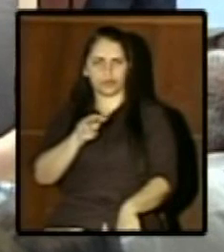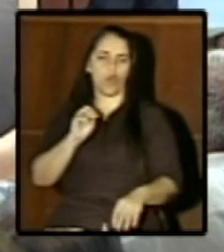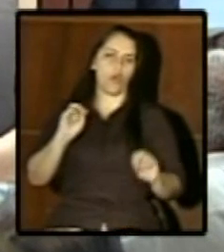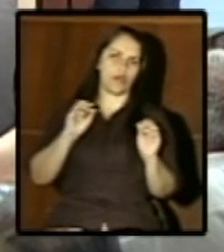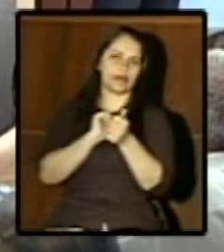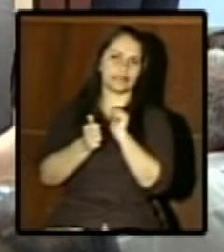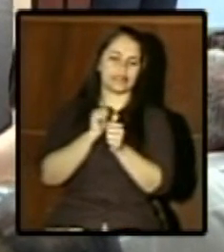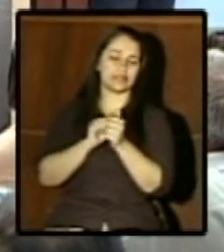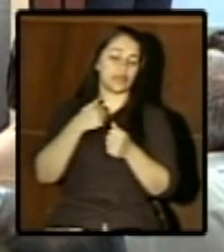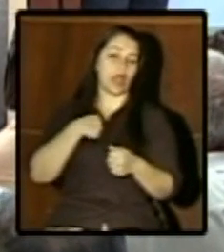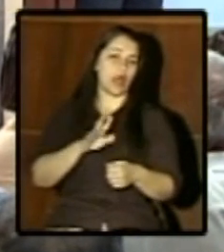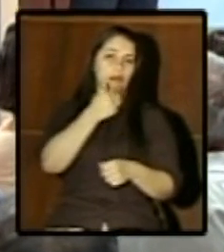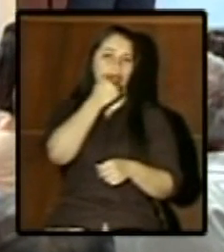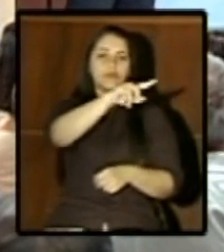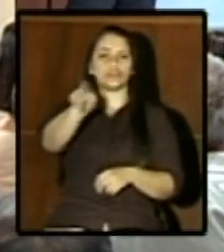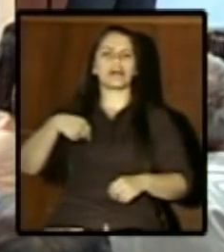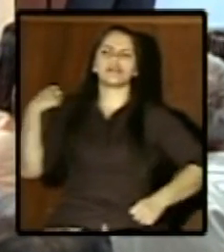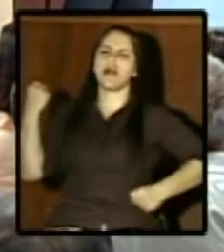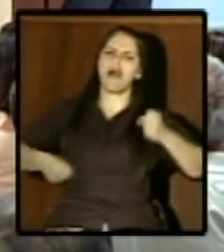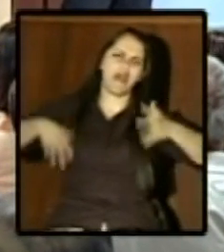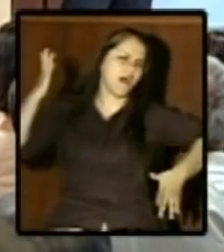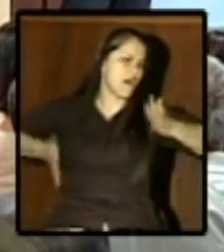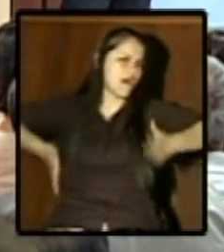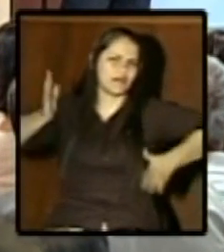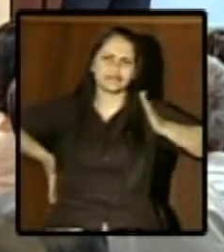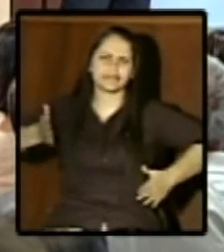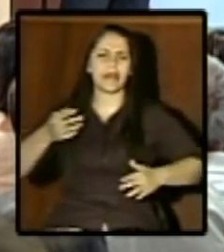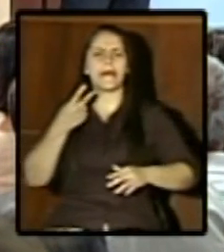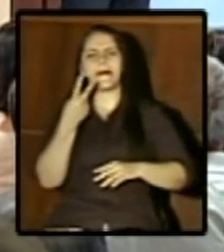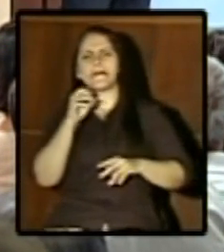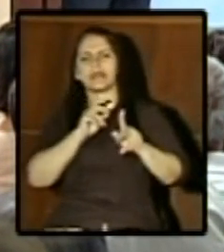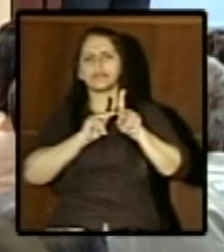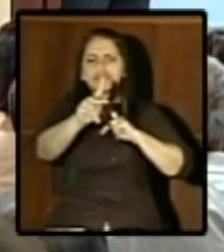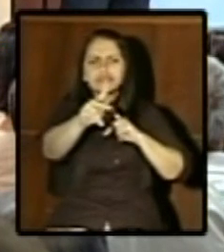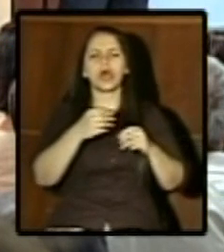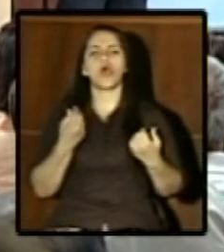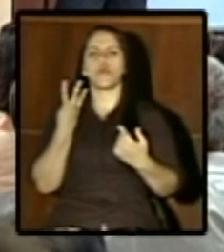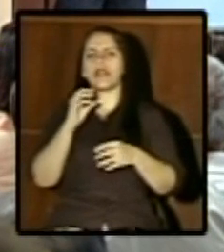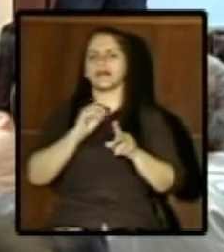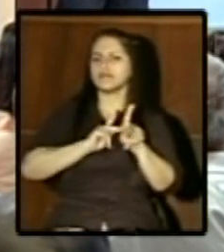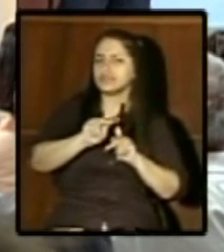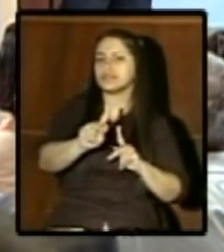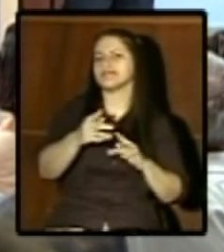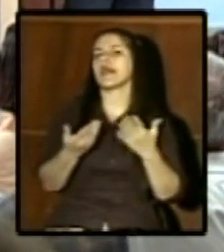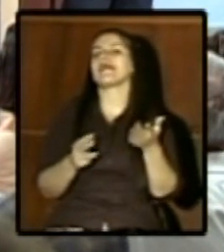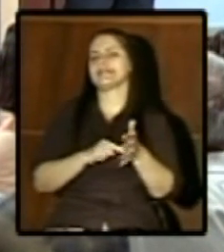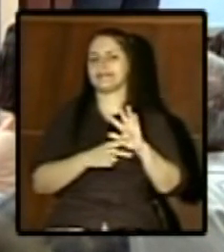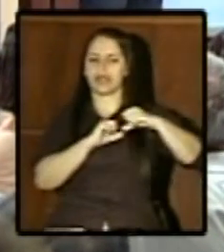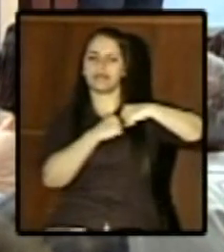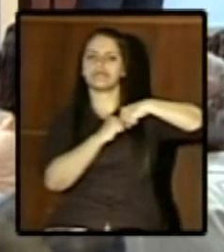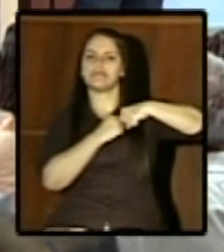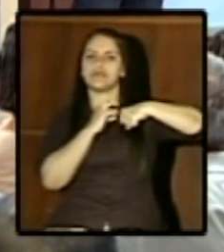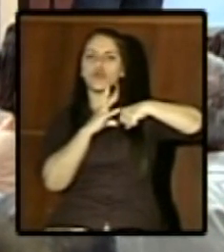traumatismo y el ejercicio. Si yo soy una persona que hago carreras de largo aliento, corro 20, 40 kilómetros, téngalo